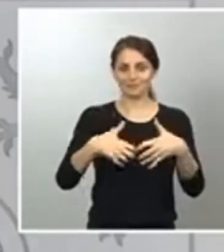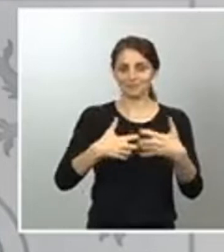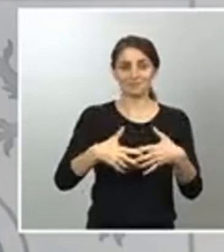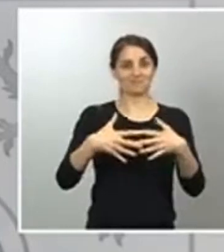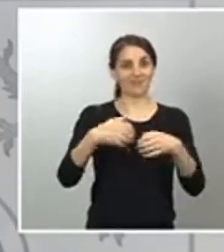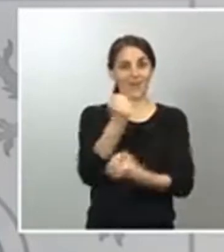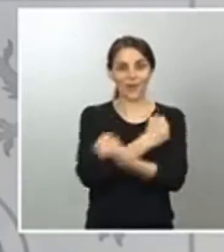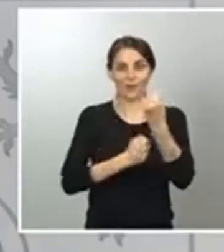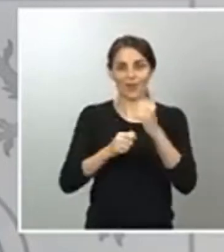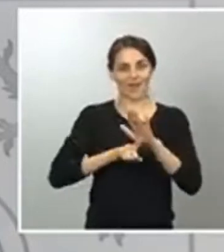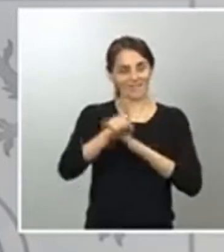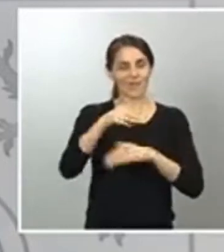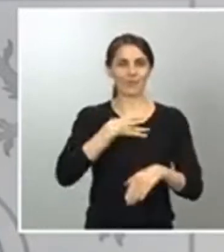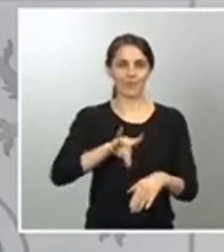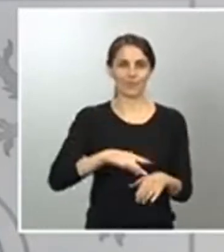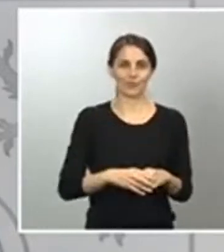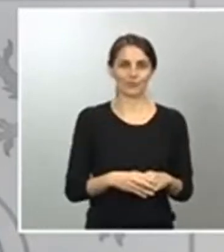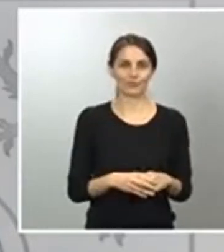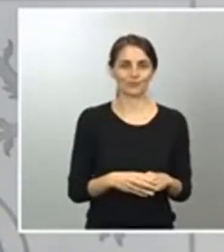atrás. Gracias.